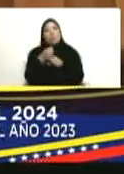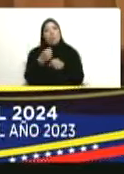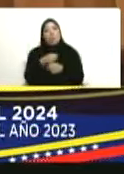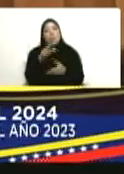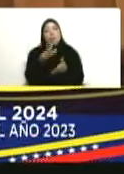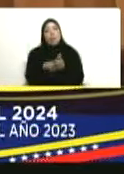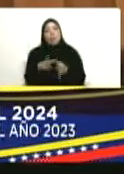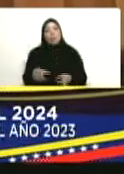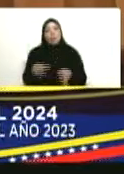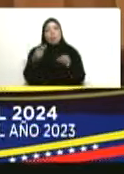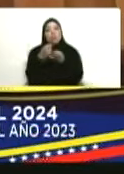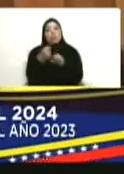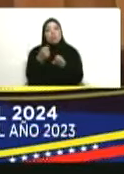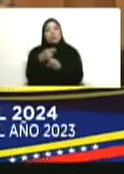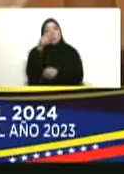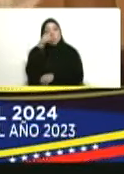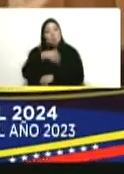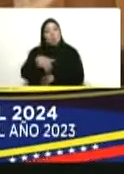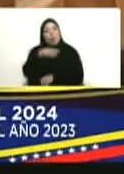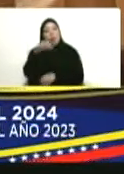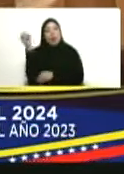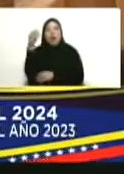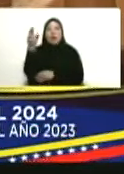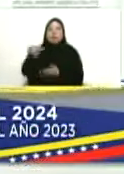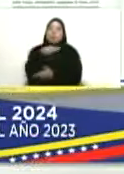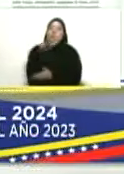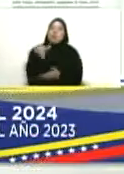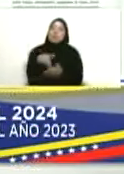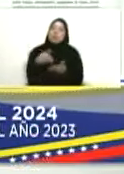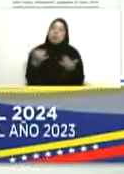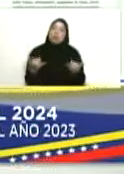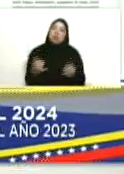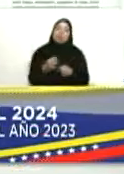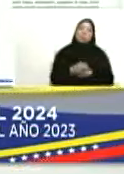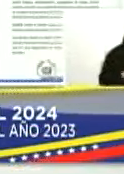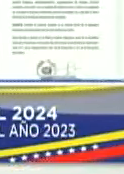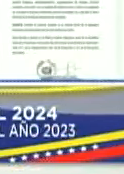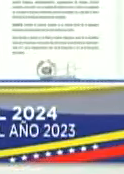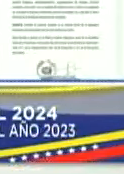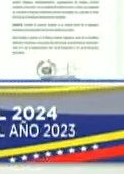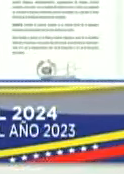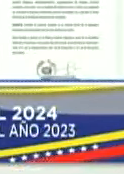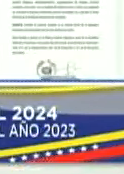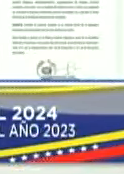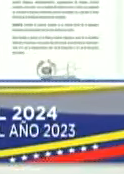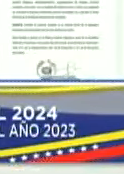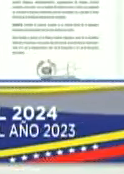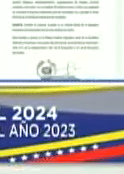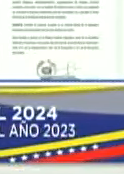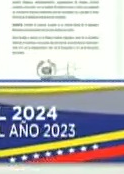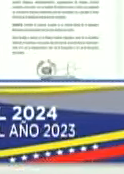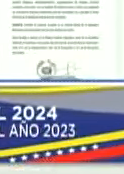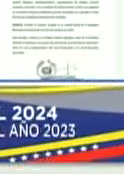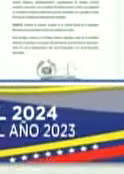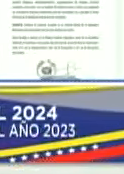unanimidad hoy en la Asamblea Nacional. Y publiqué el acuerdo para que lo